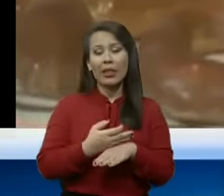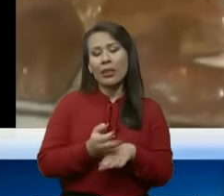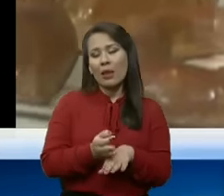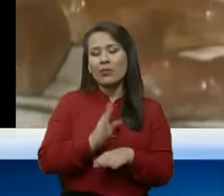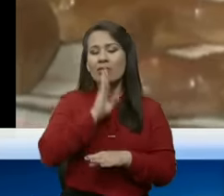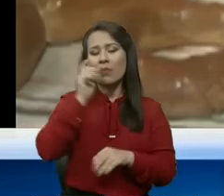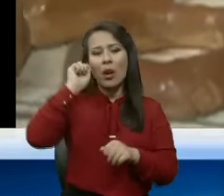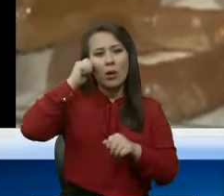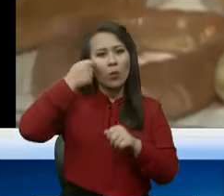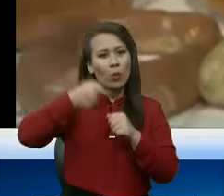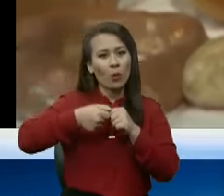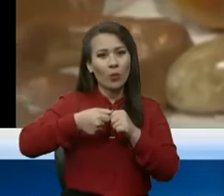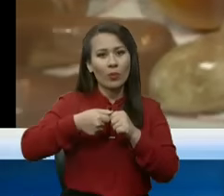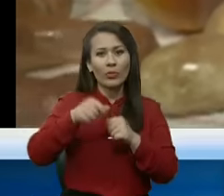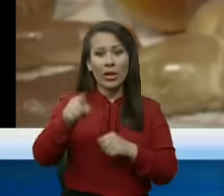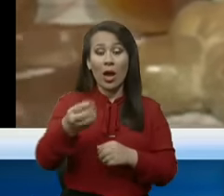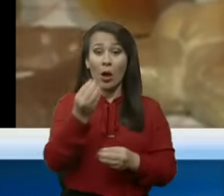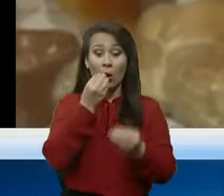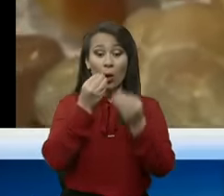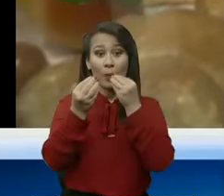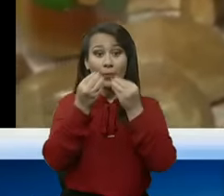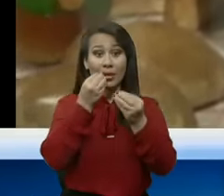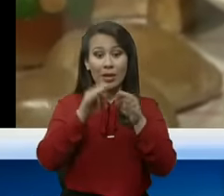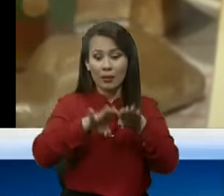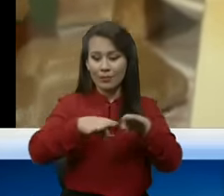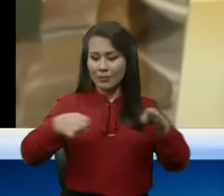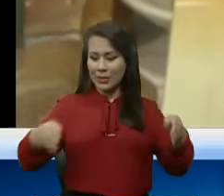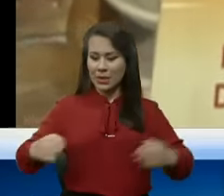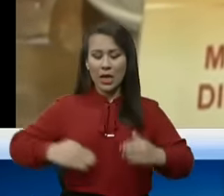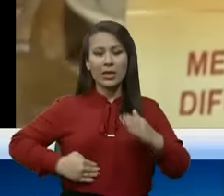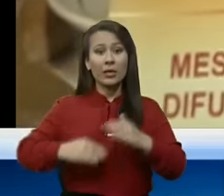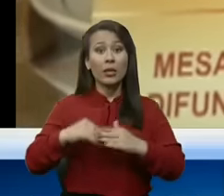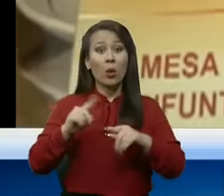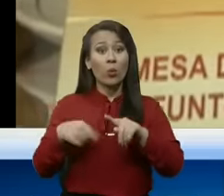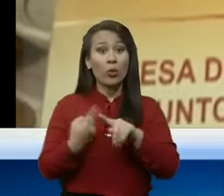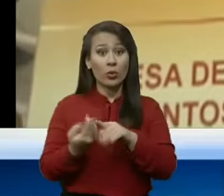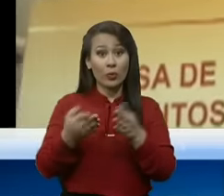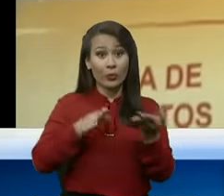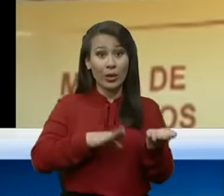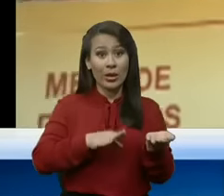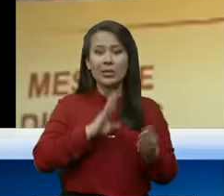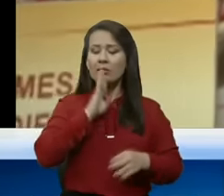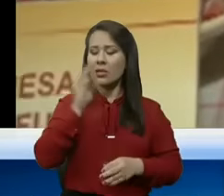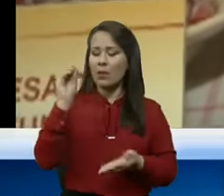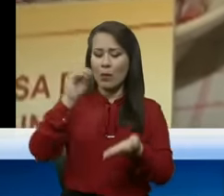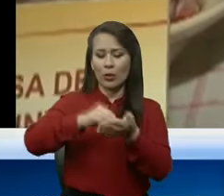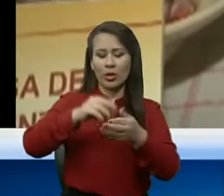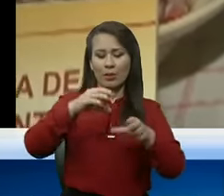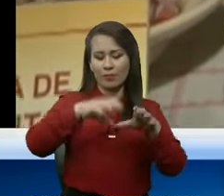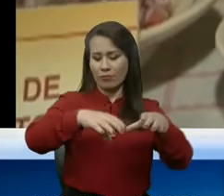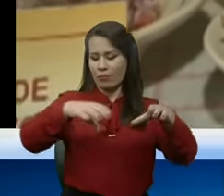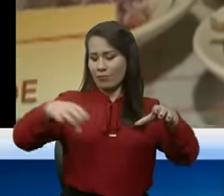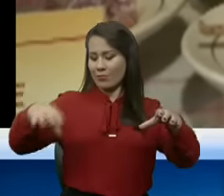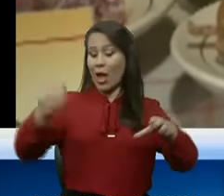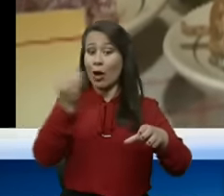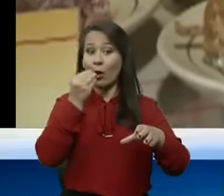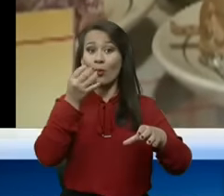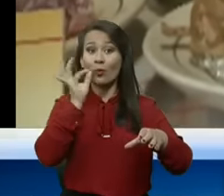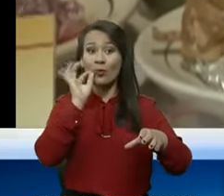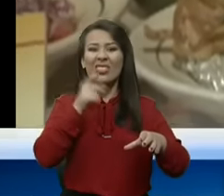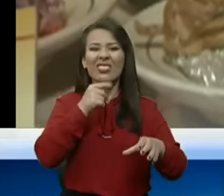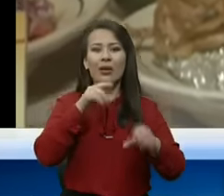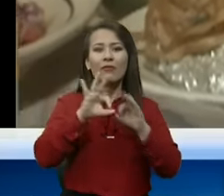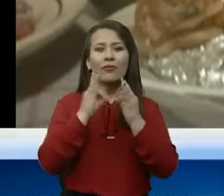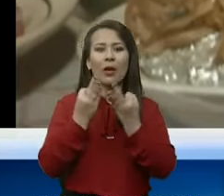muy llena con todos los alimentos que nuestros familiares degustaron y llamarlos por su nombre y la creencia de los